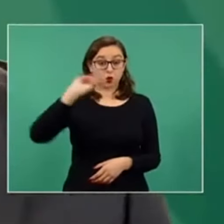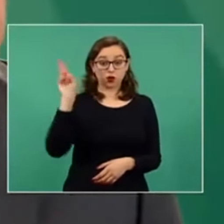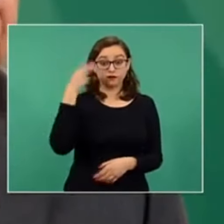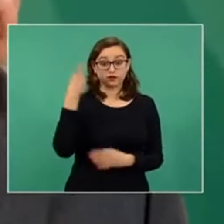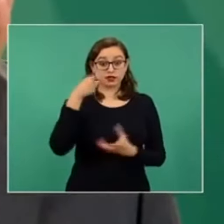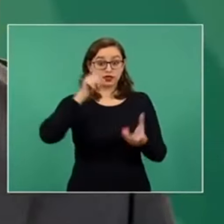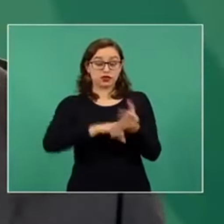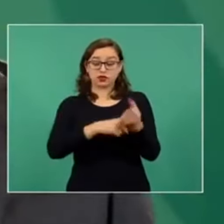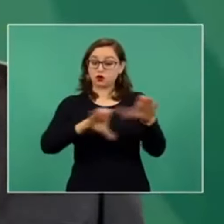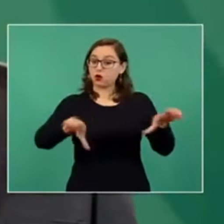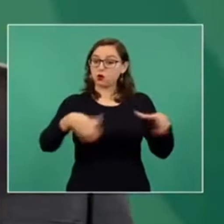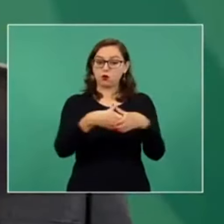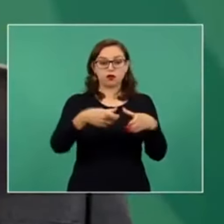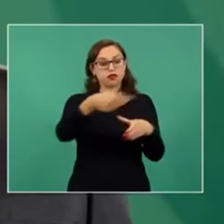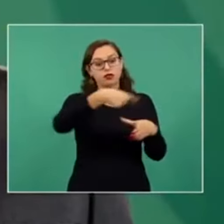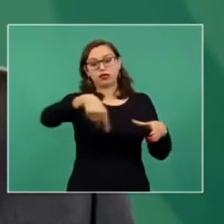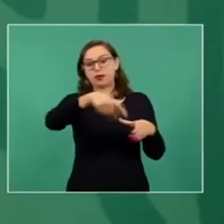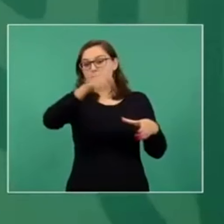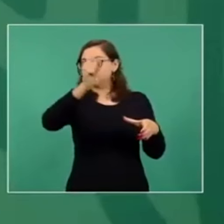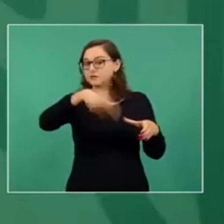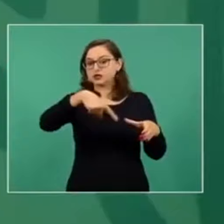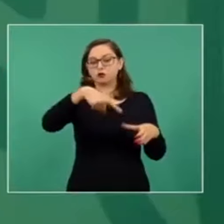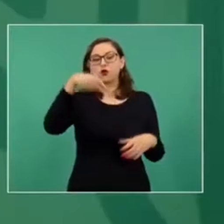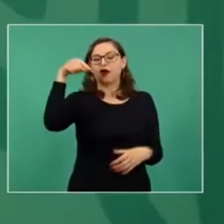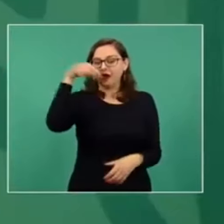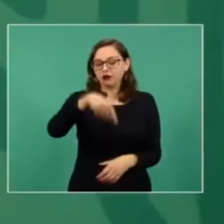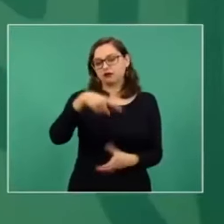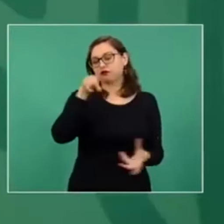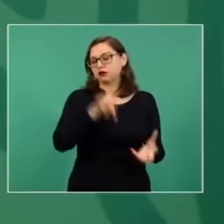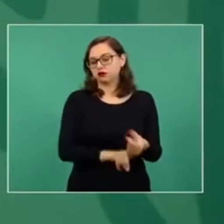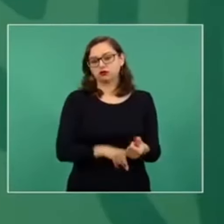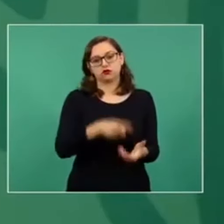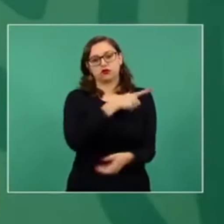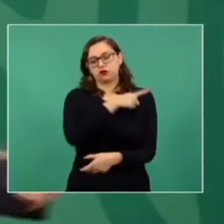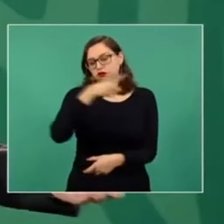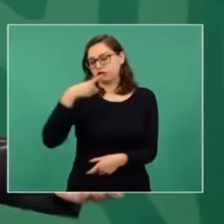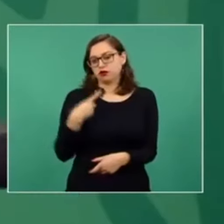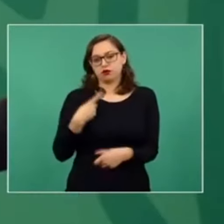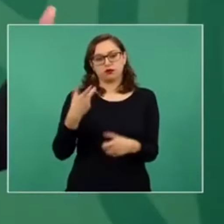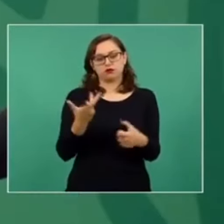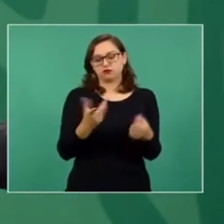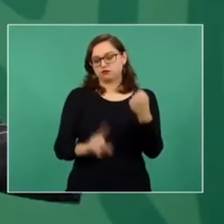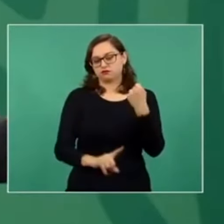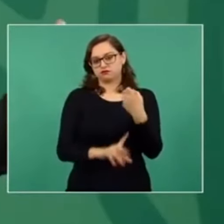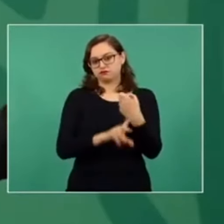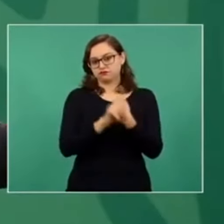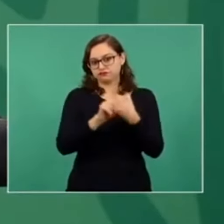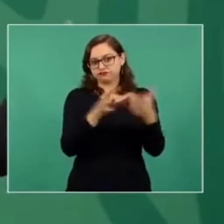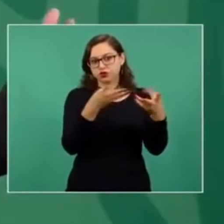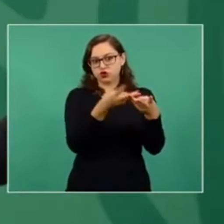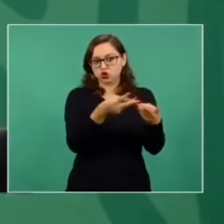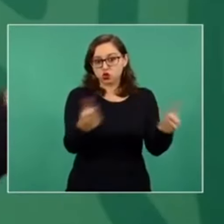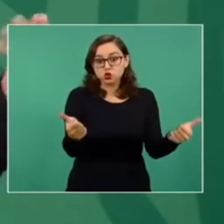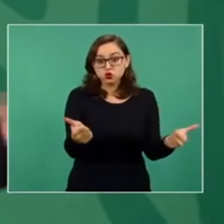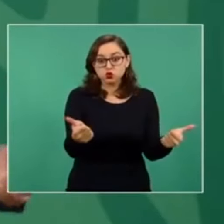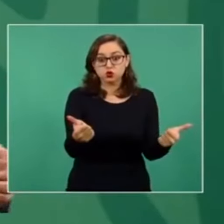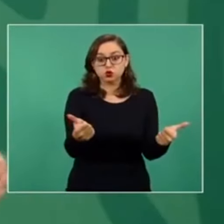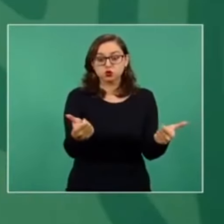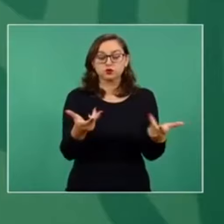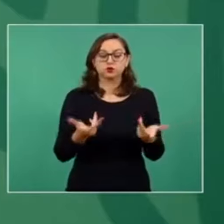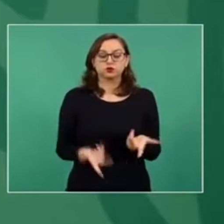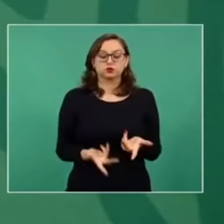académica de los mismos universidades tiene que ver un movimiento por